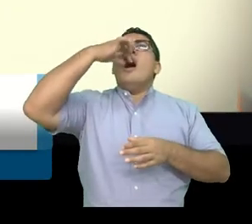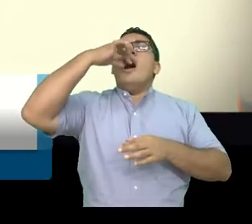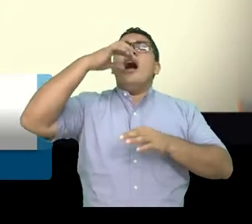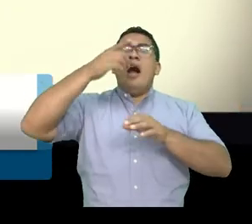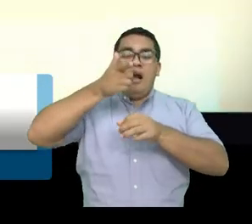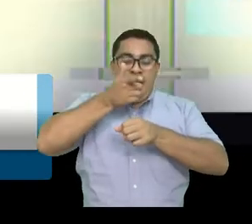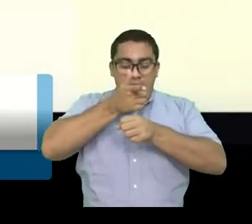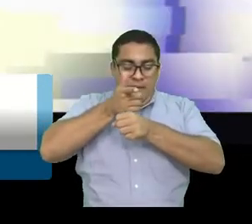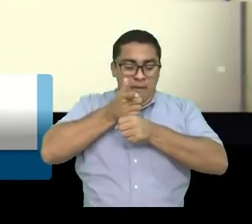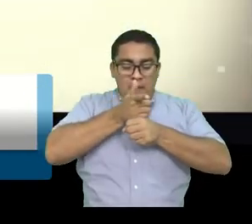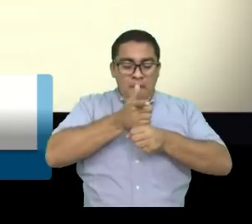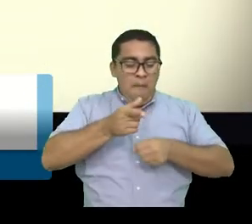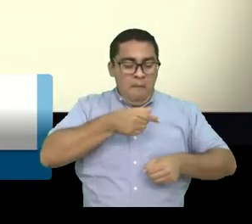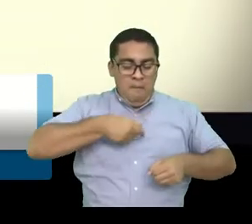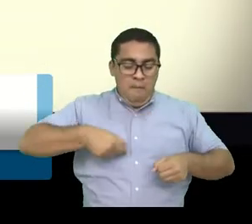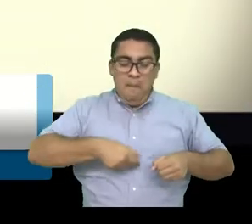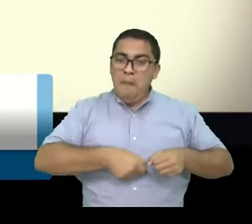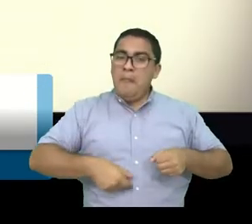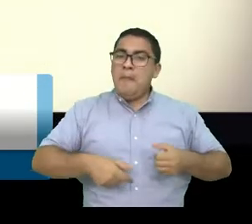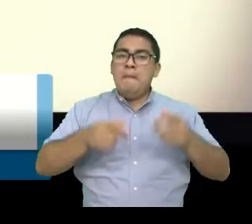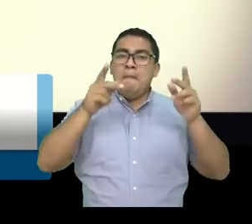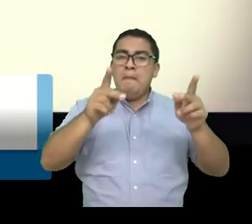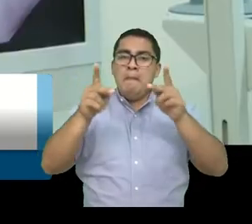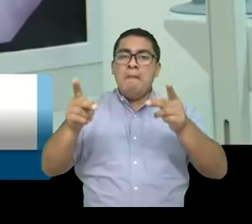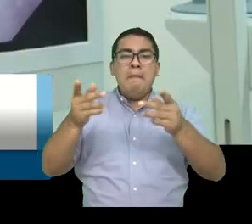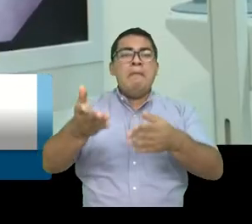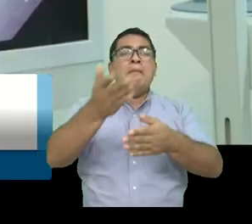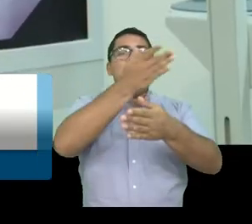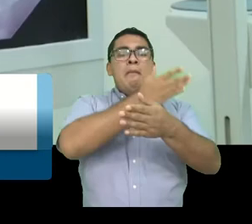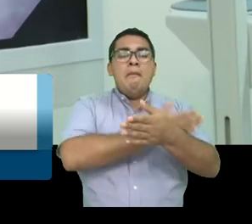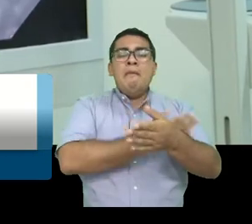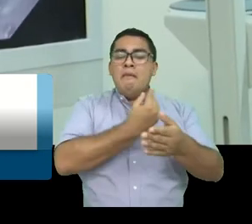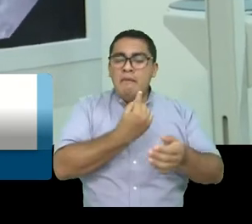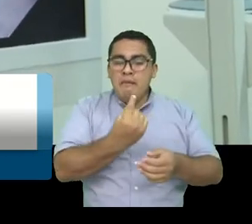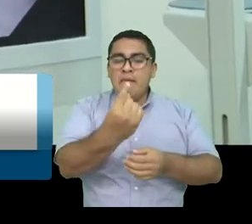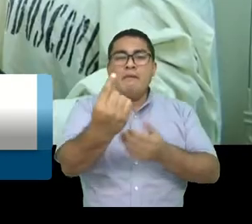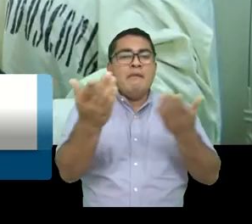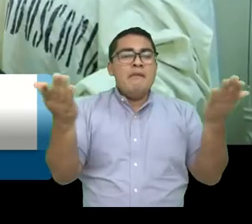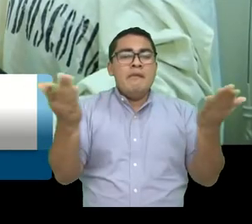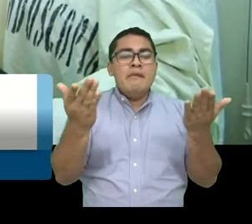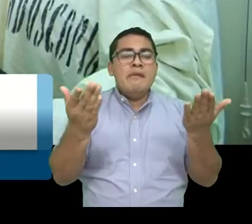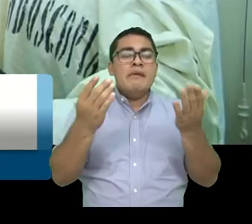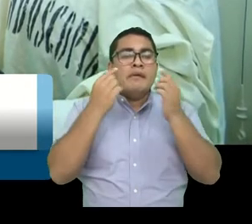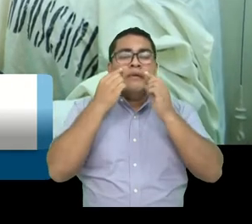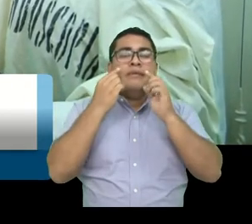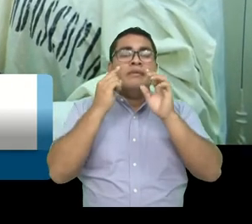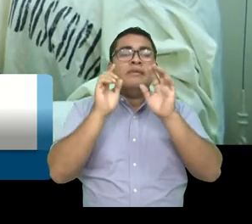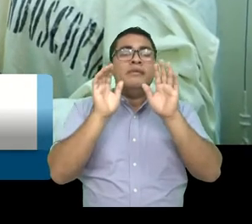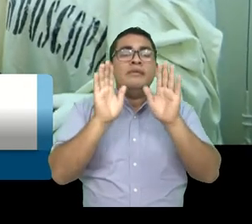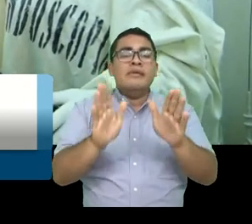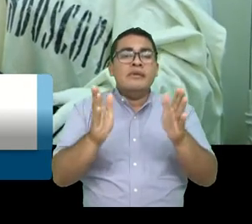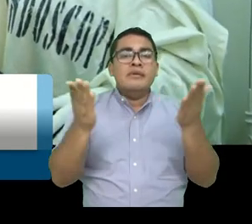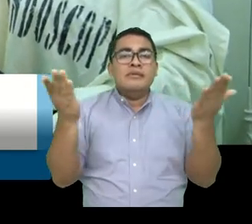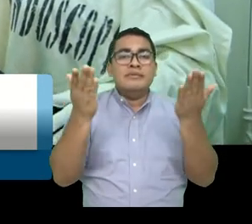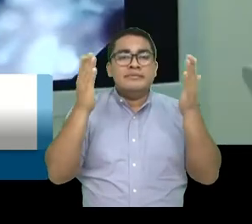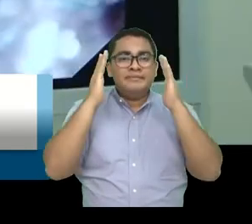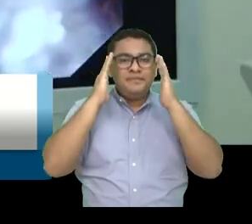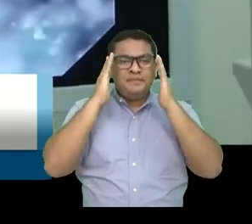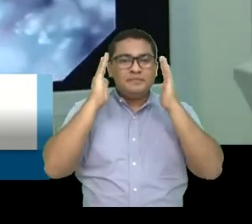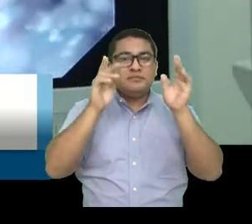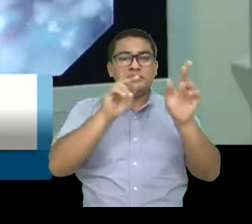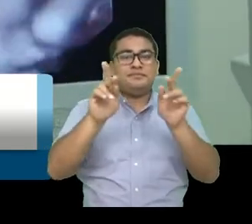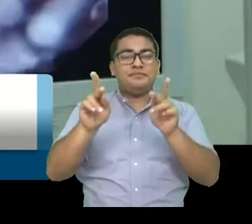hacerse ese estudio. ¿Cómo debe ir preparada la persona que se va a ir a hacer una endoscopía? Sí. Bueno, primeramente la parte mental, que